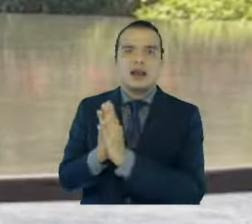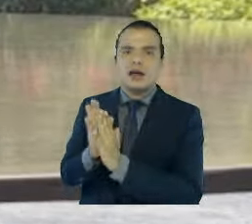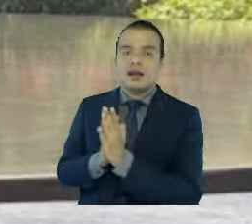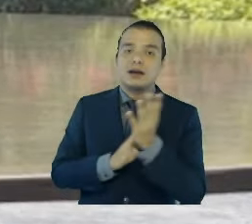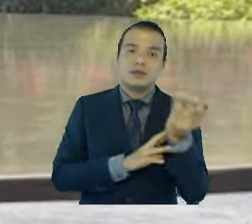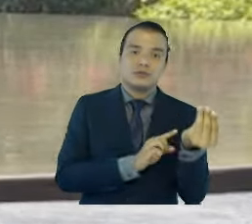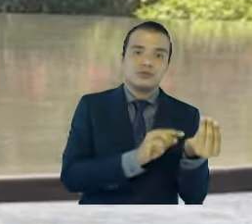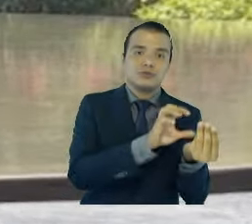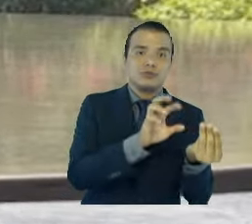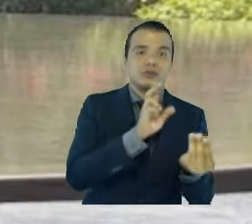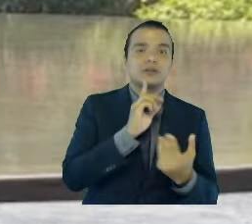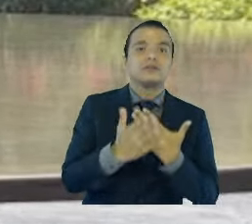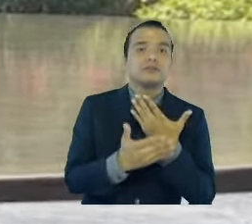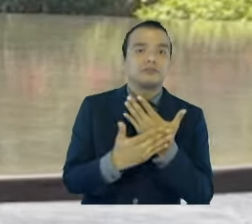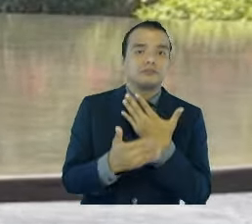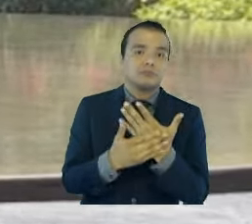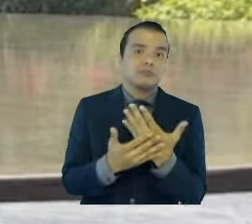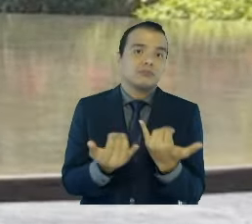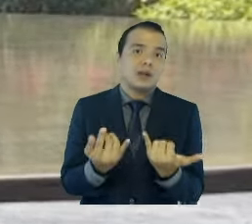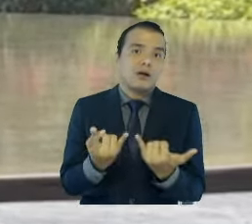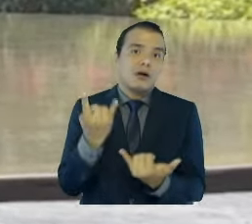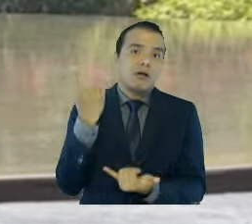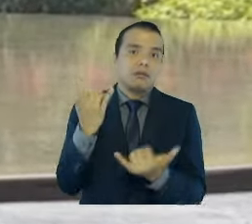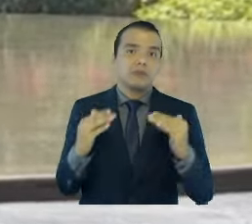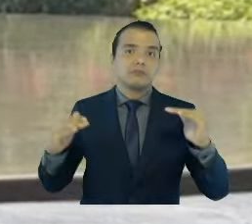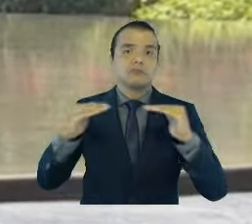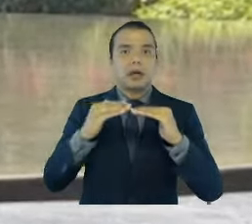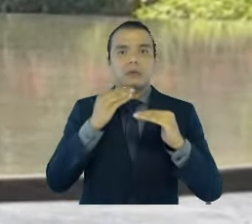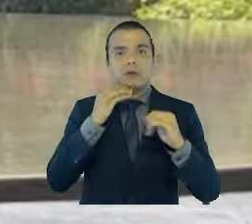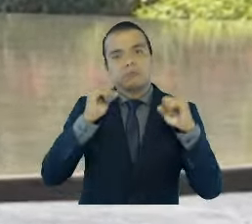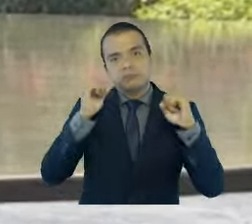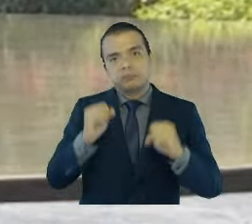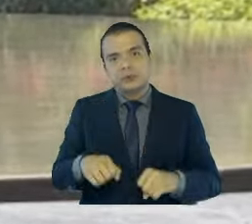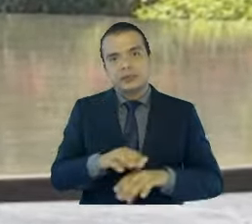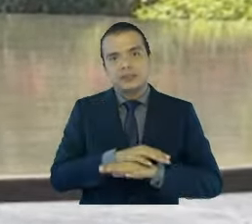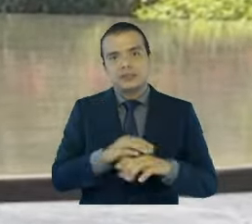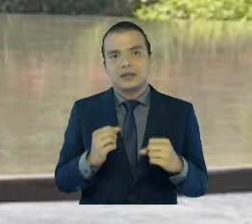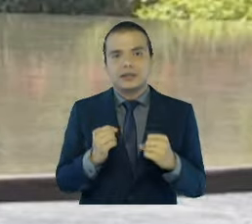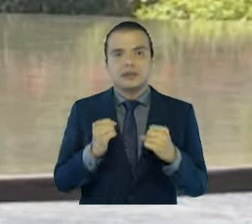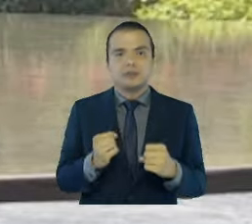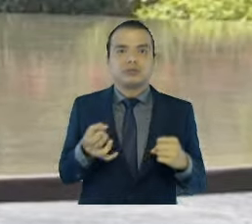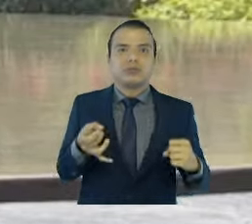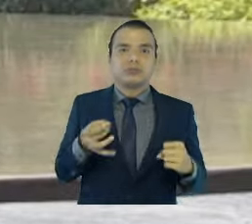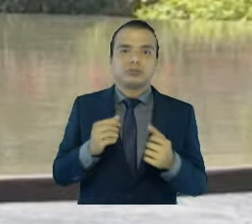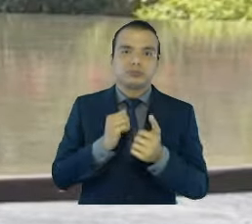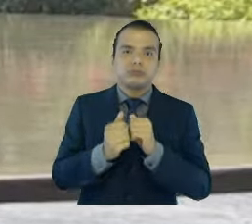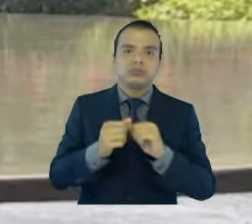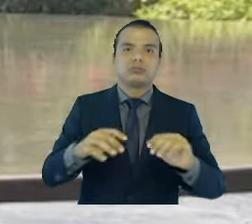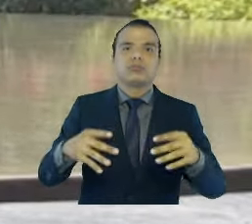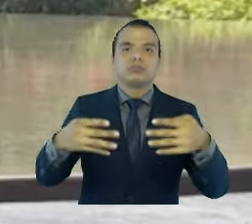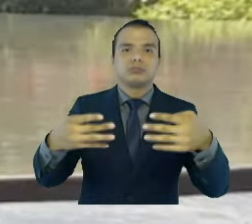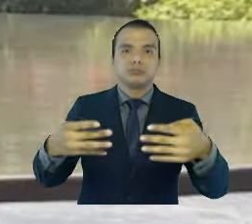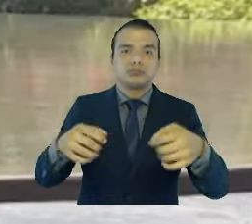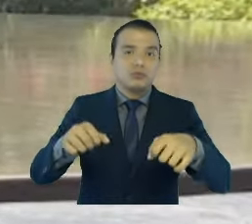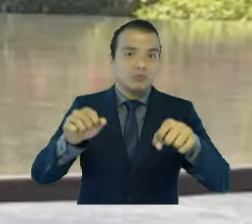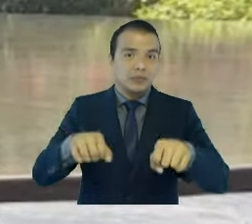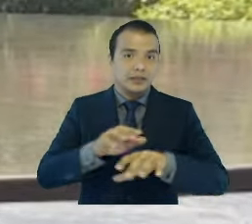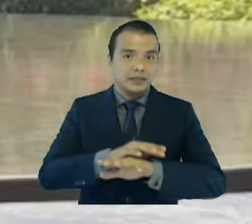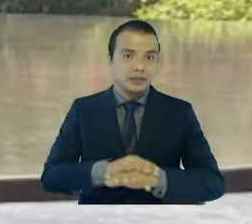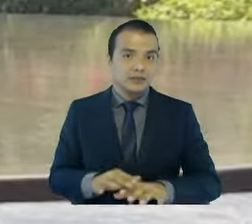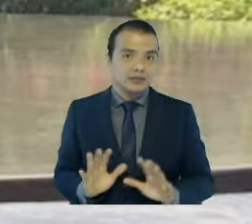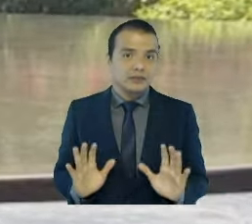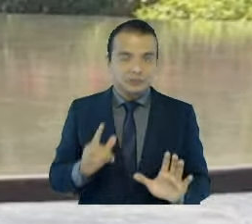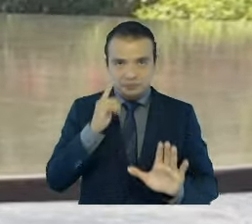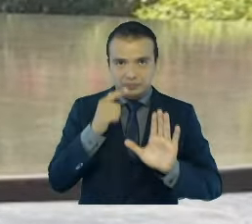convendría un empate para después ganarle a Paraguay y a los cuartos de final con agromercado la montaña le contamos qué